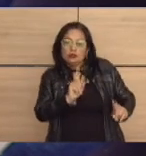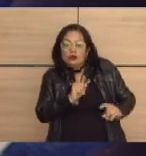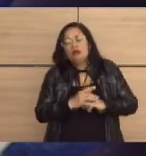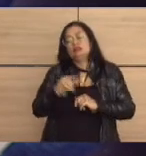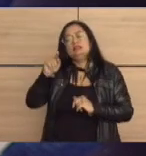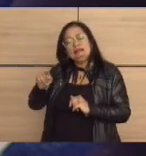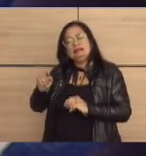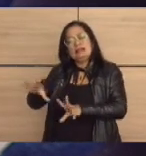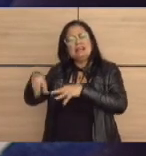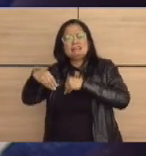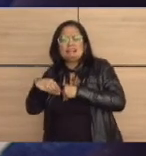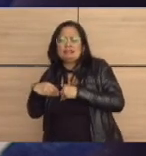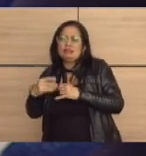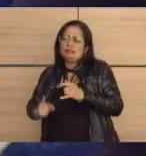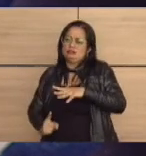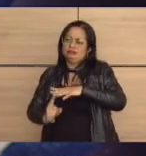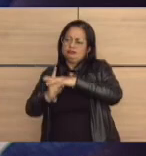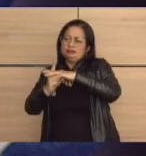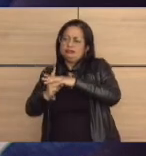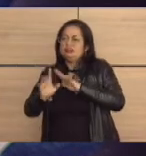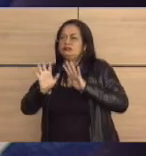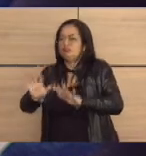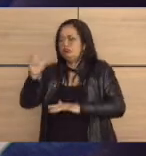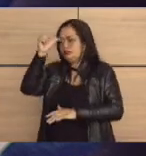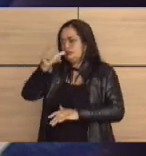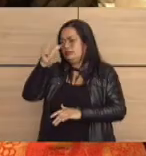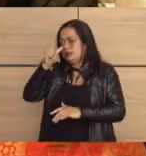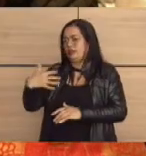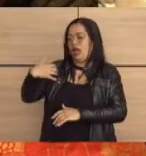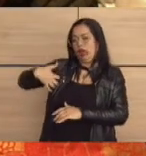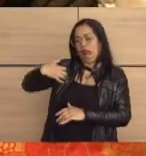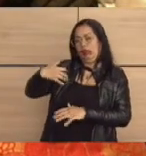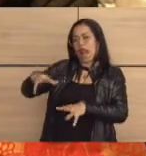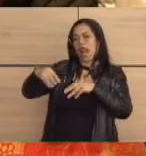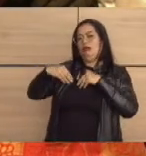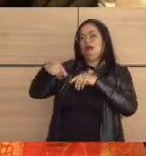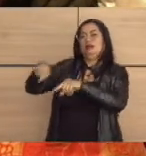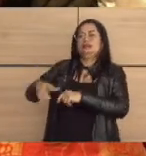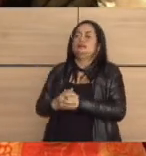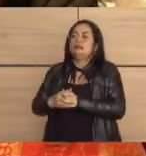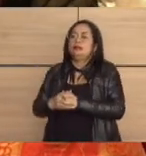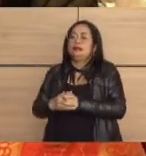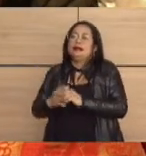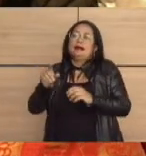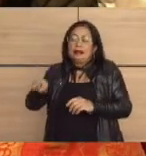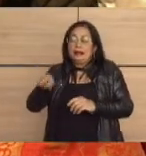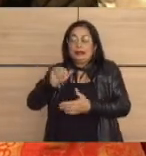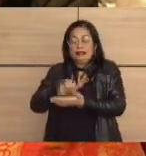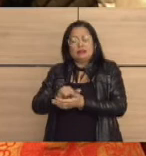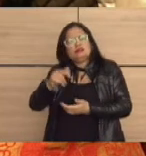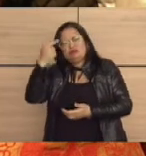que ver con el origen africano, por supuesto. Pero lo otro es lo que más ha pesado. Y por supuesto que si uno